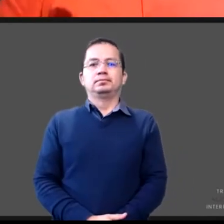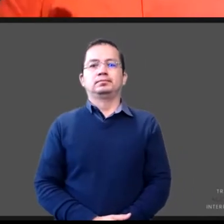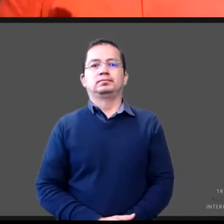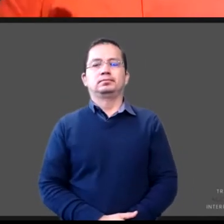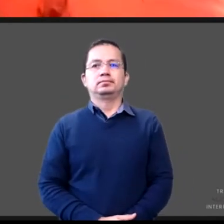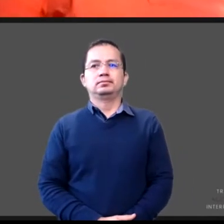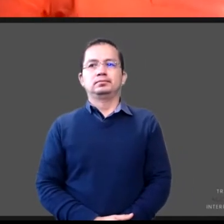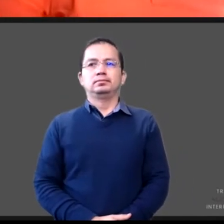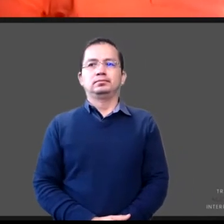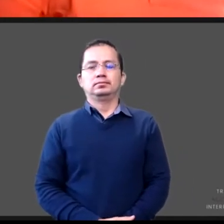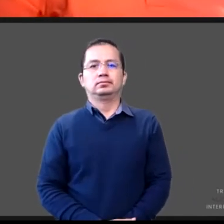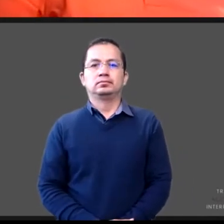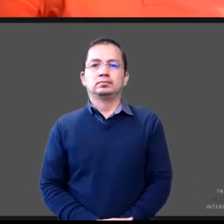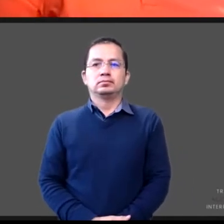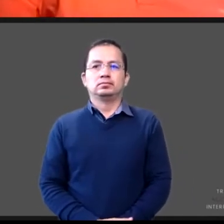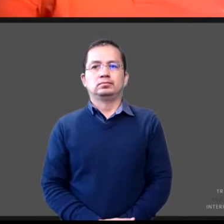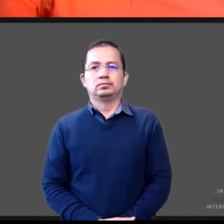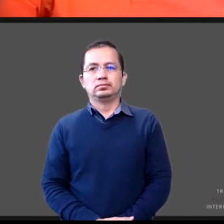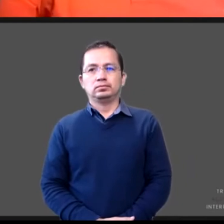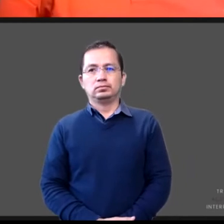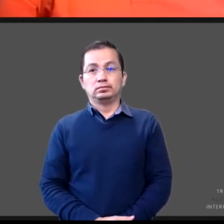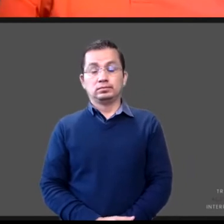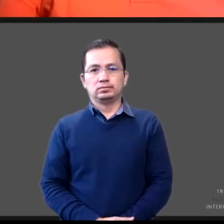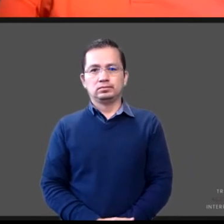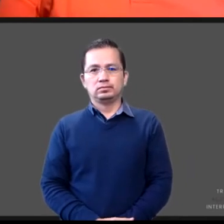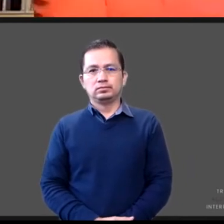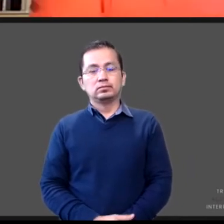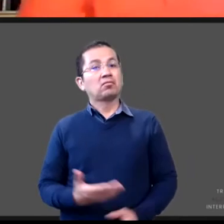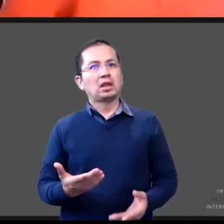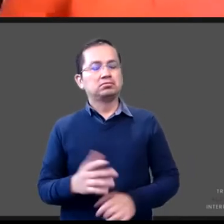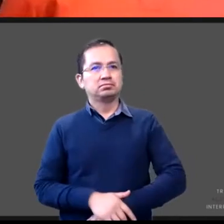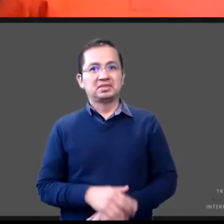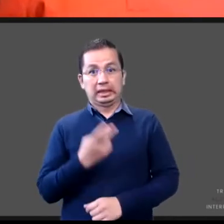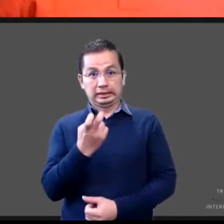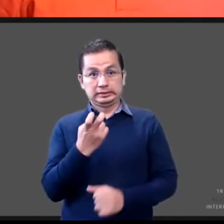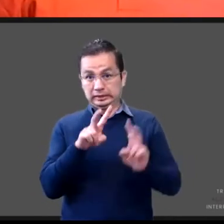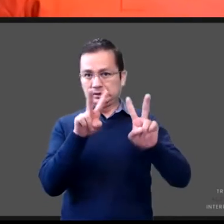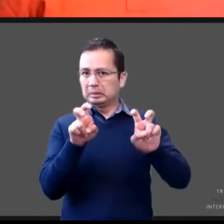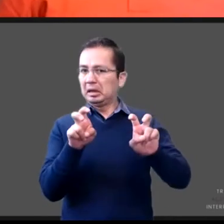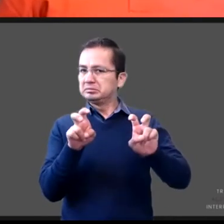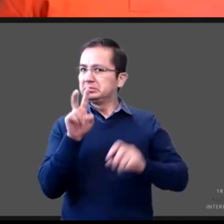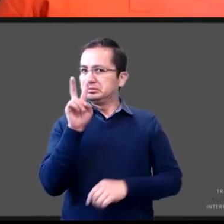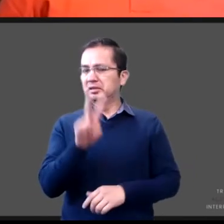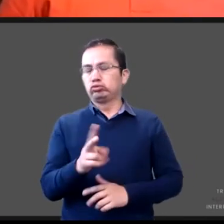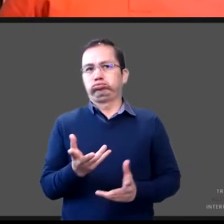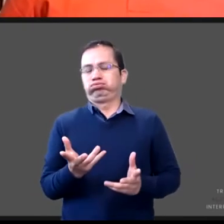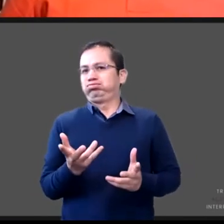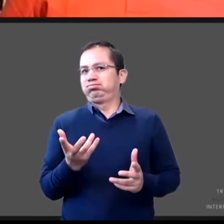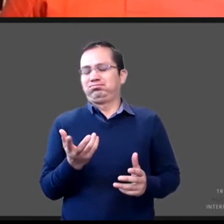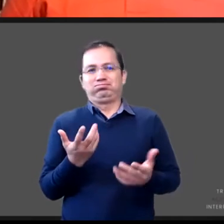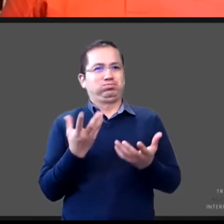Bueno, pues este es uno de los grandes temas, ¿no? Creo que es posible separar la violencia que